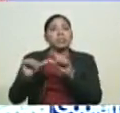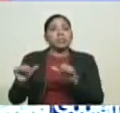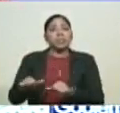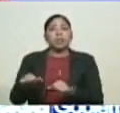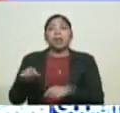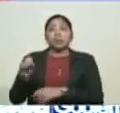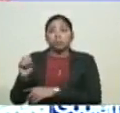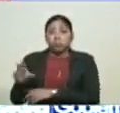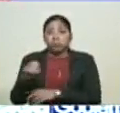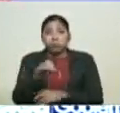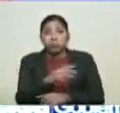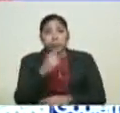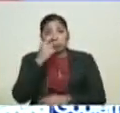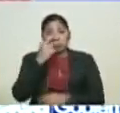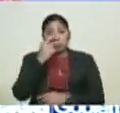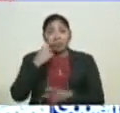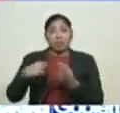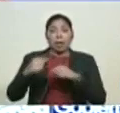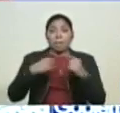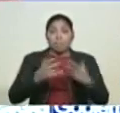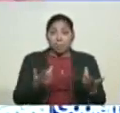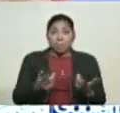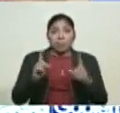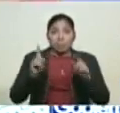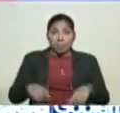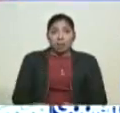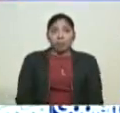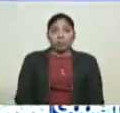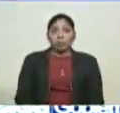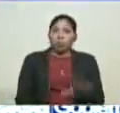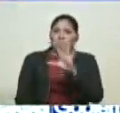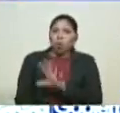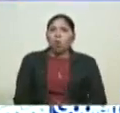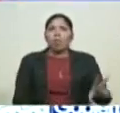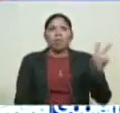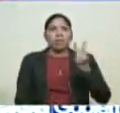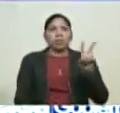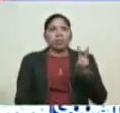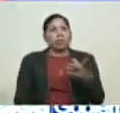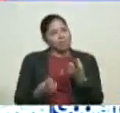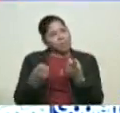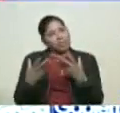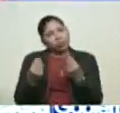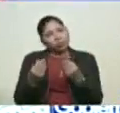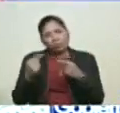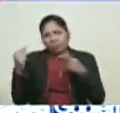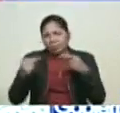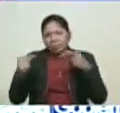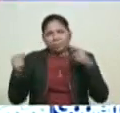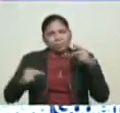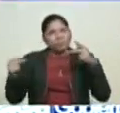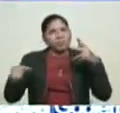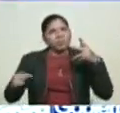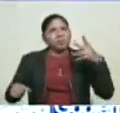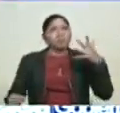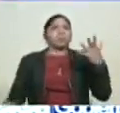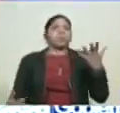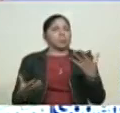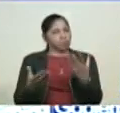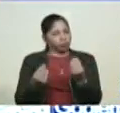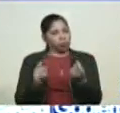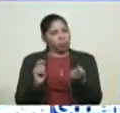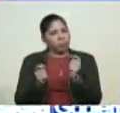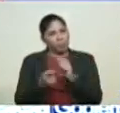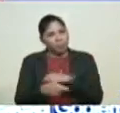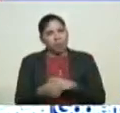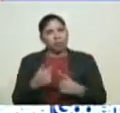y comercialización que abarque a todo el país. Hace falta muchas cosas, hace falta muchos cambios. Y yo creo en el